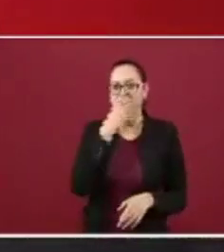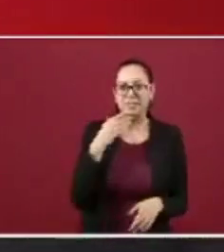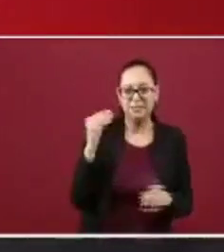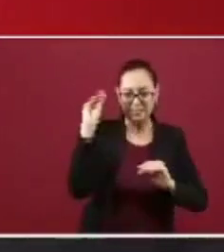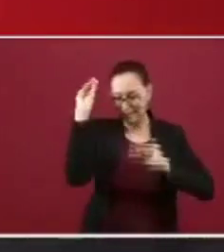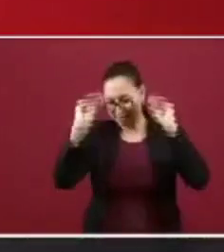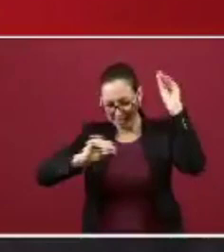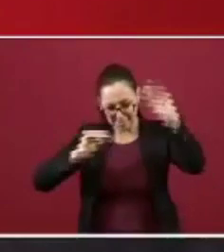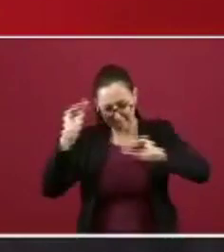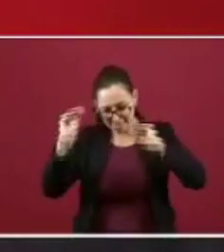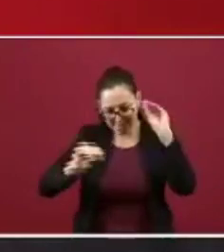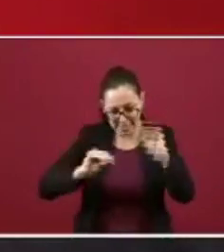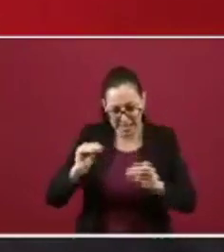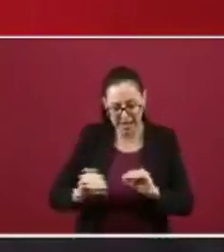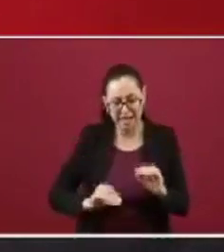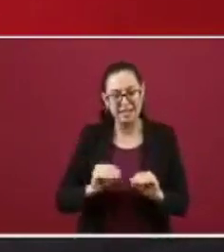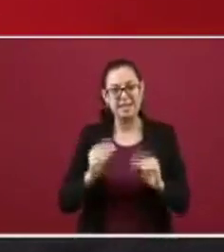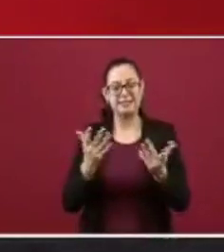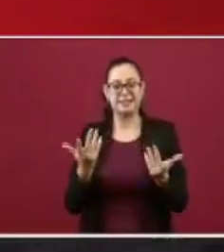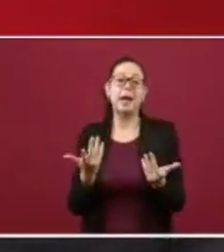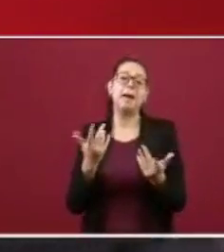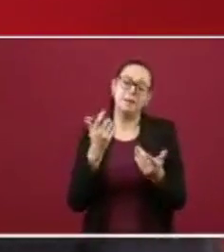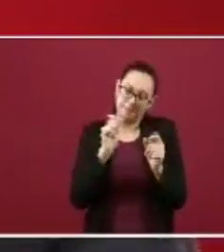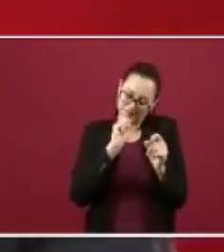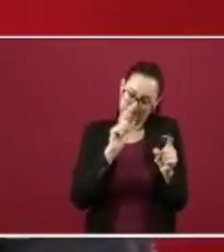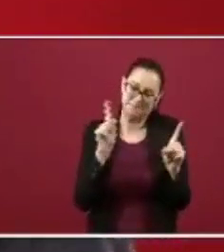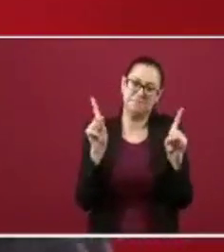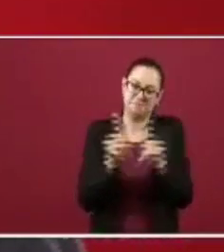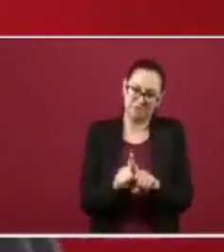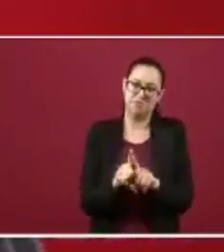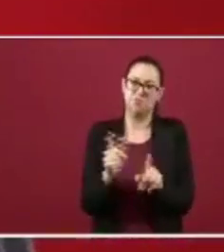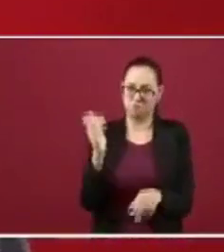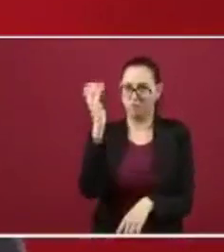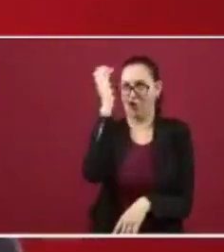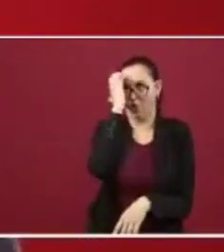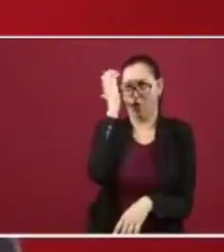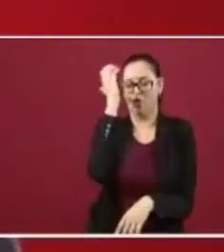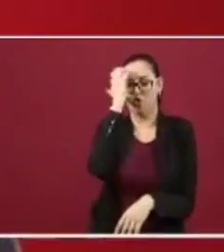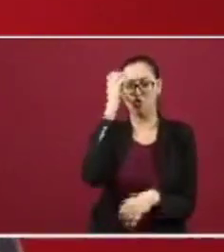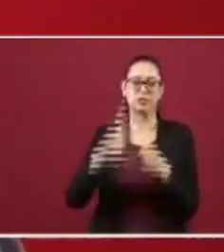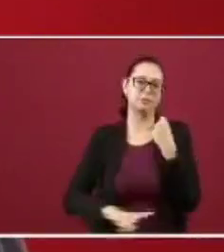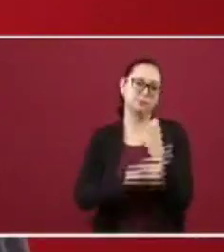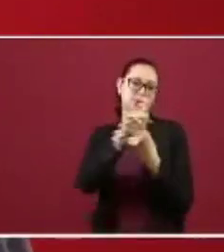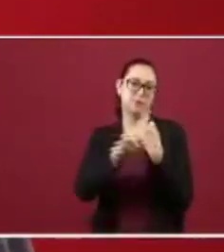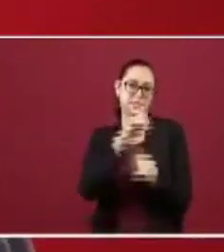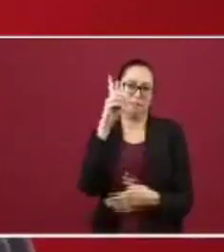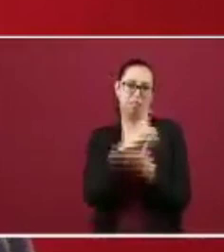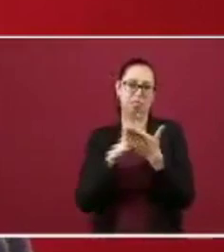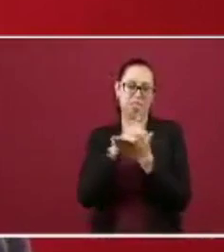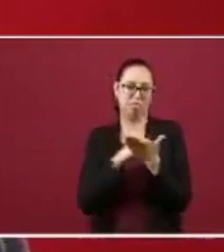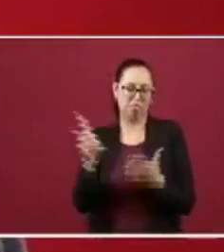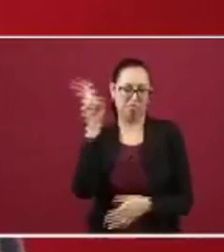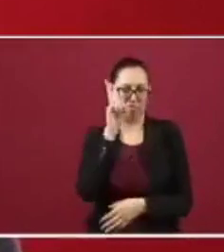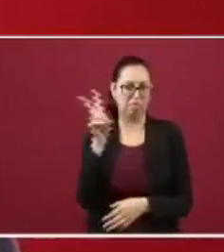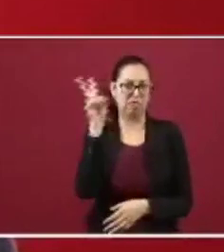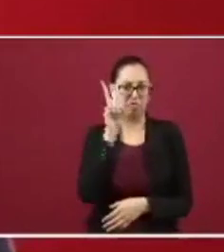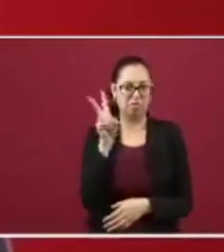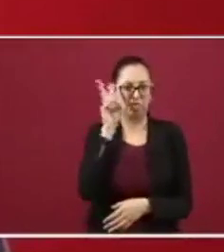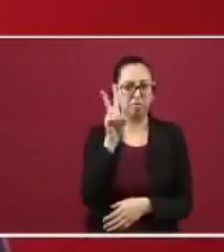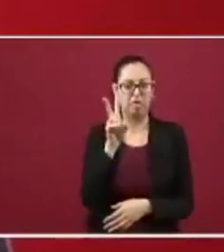luego a los que conocen del problema de las adicciones,